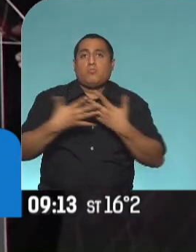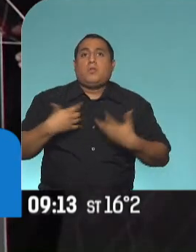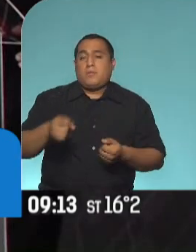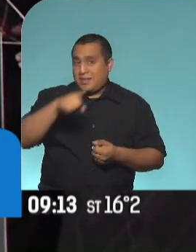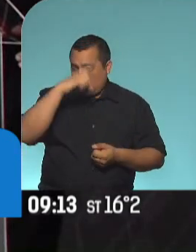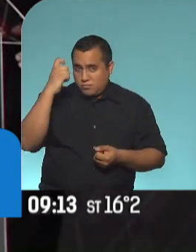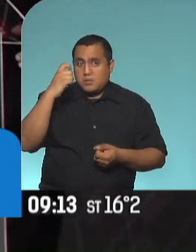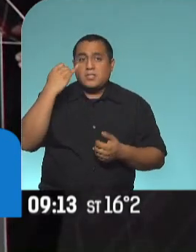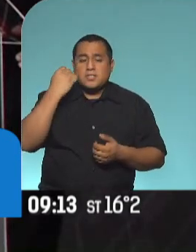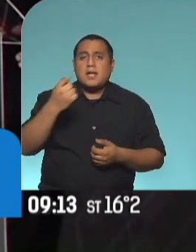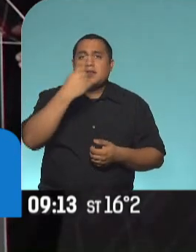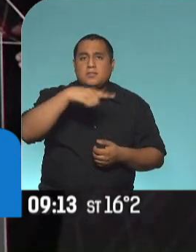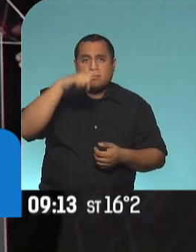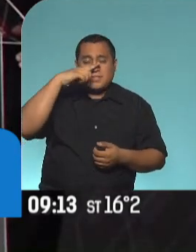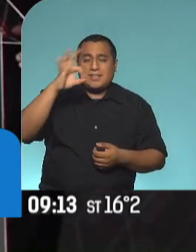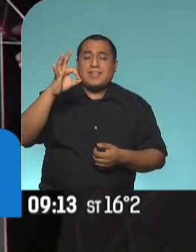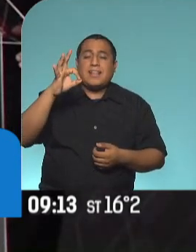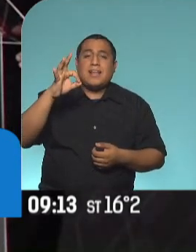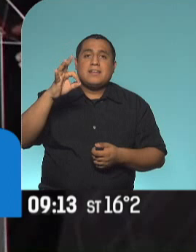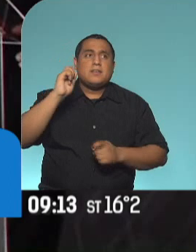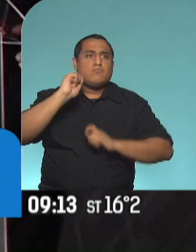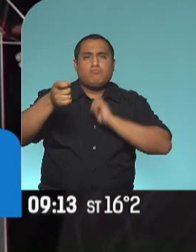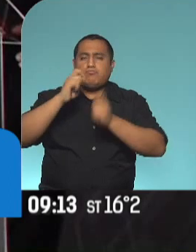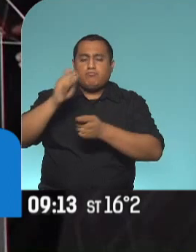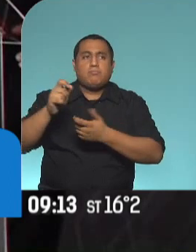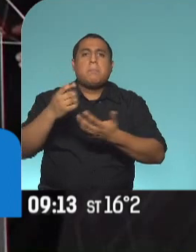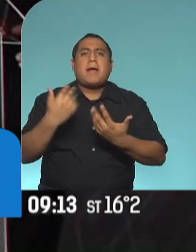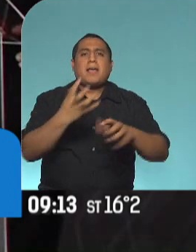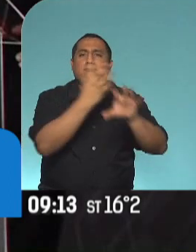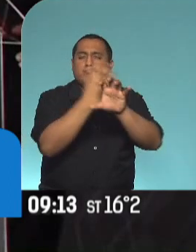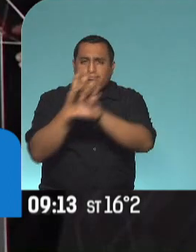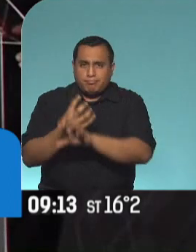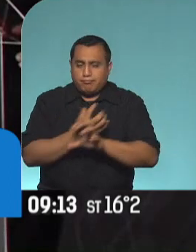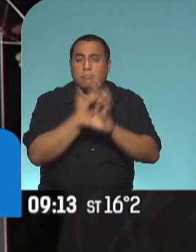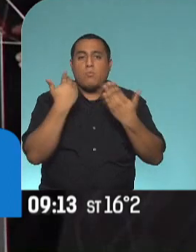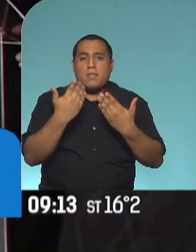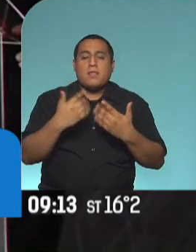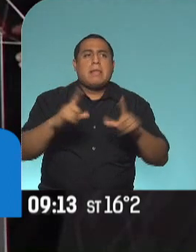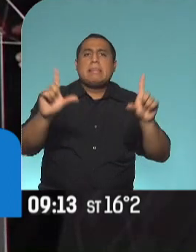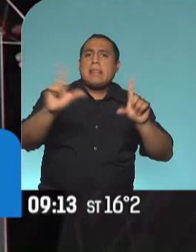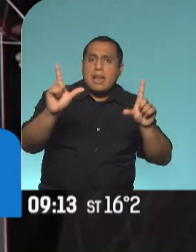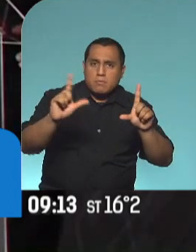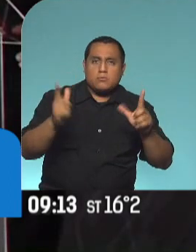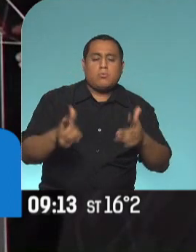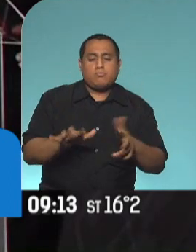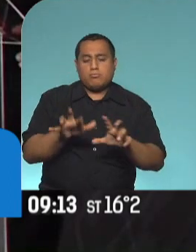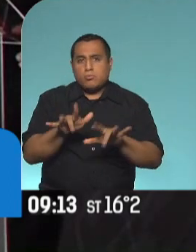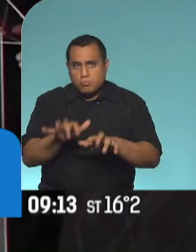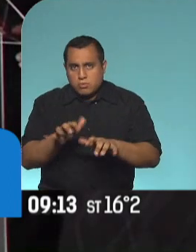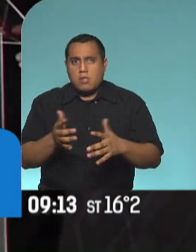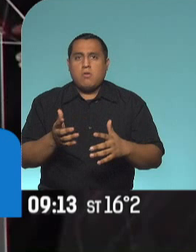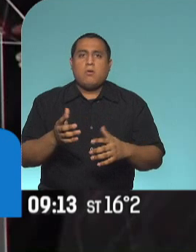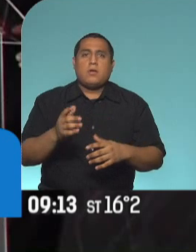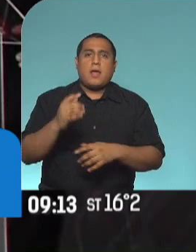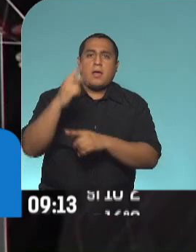Nación 170 kits completos de telemedicina con televisores, computadoras,